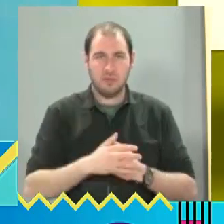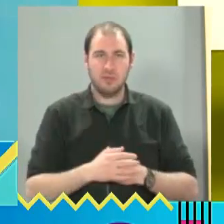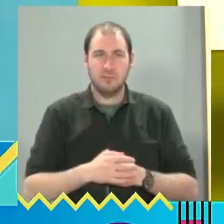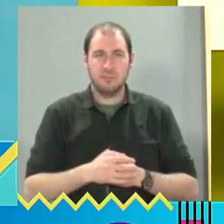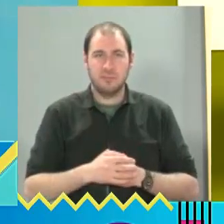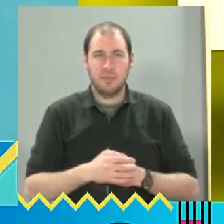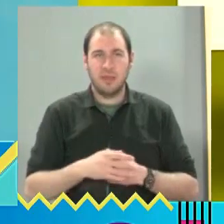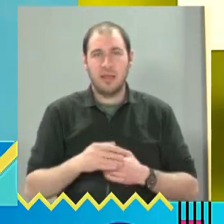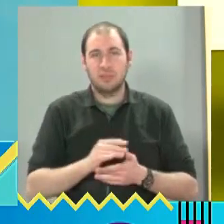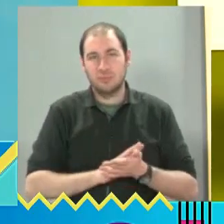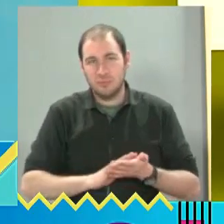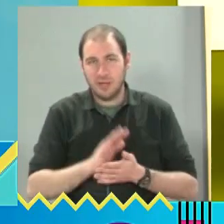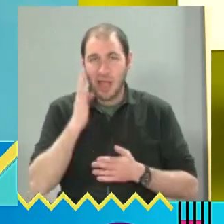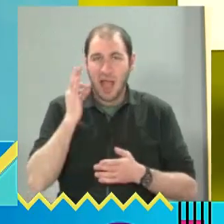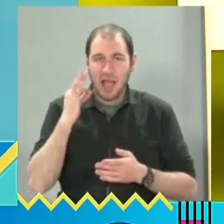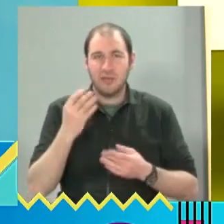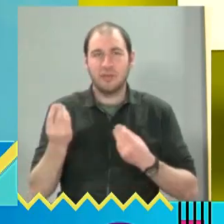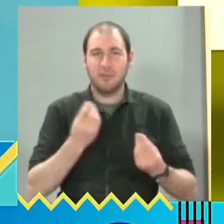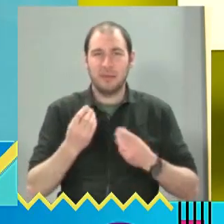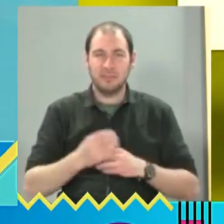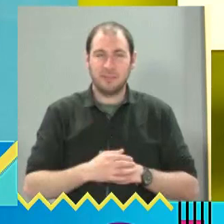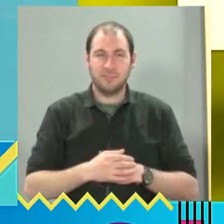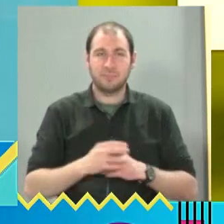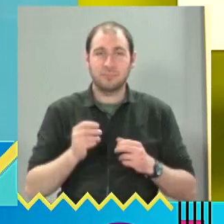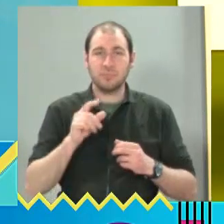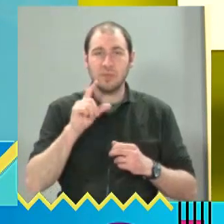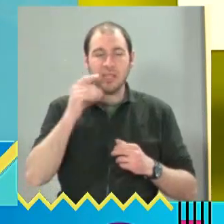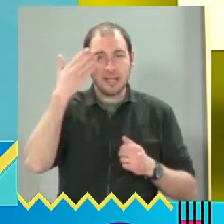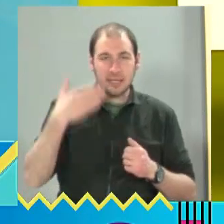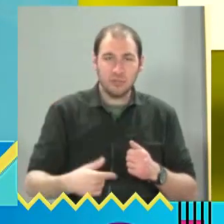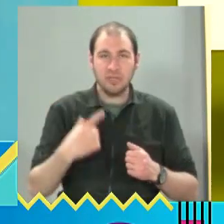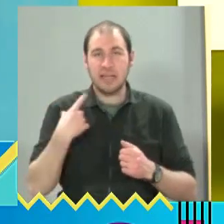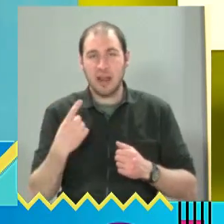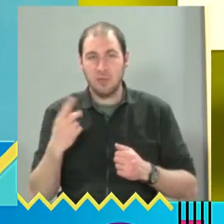para apalear, si se quiere, un poco lo que está pasando con Gastón Lucero y